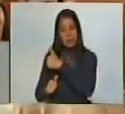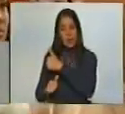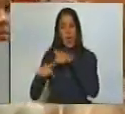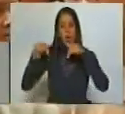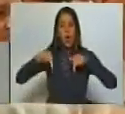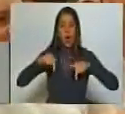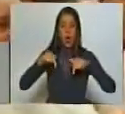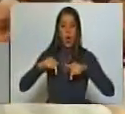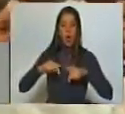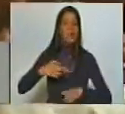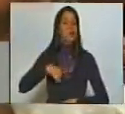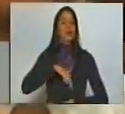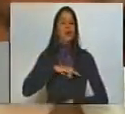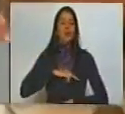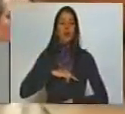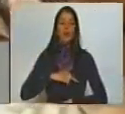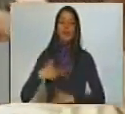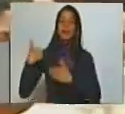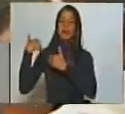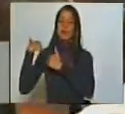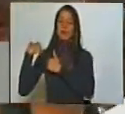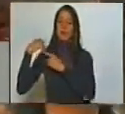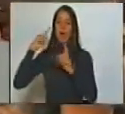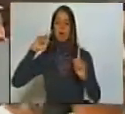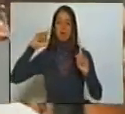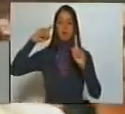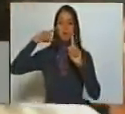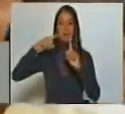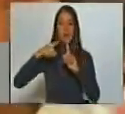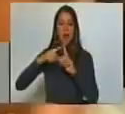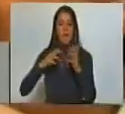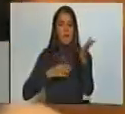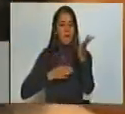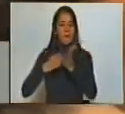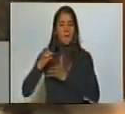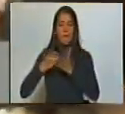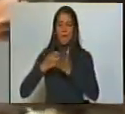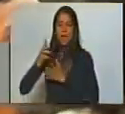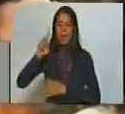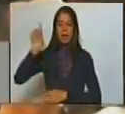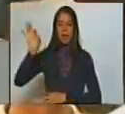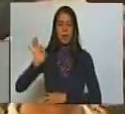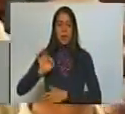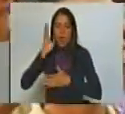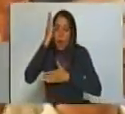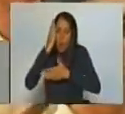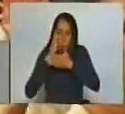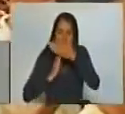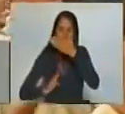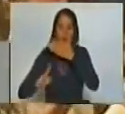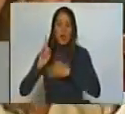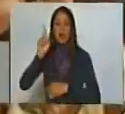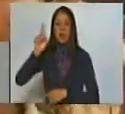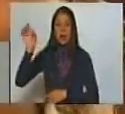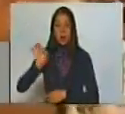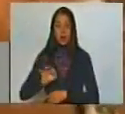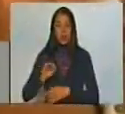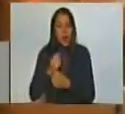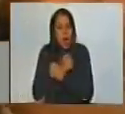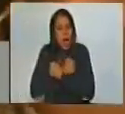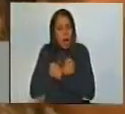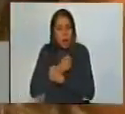que nunca asumimos el reto con lealtad, con humildad, con amor,